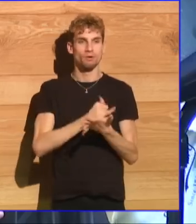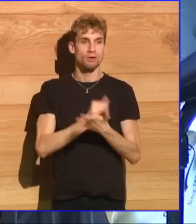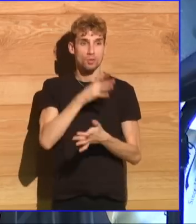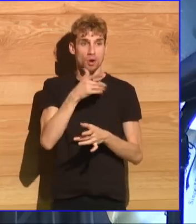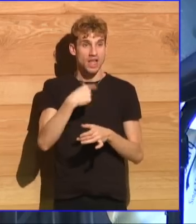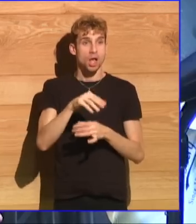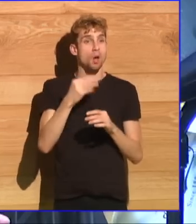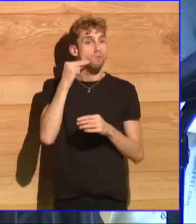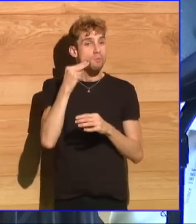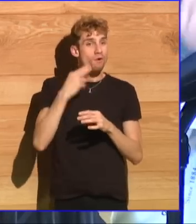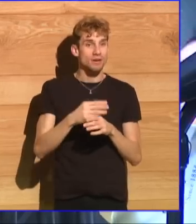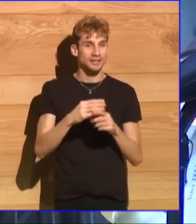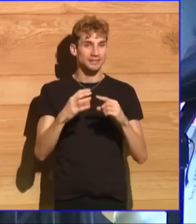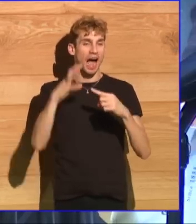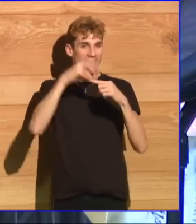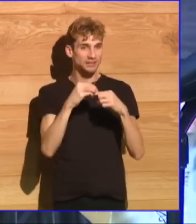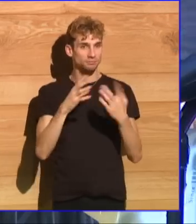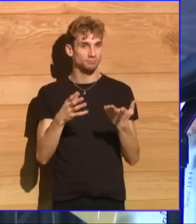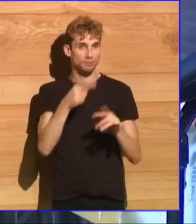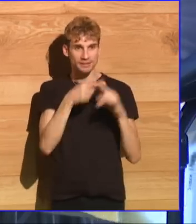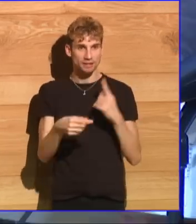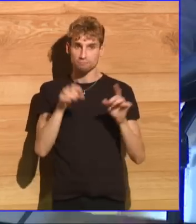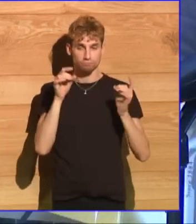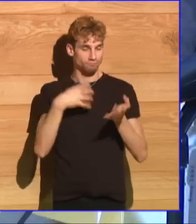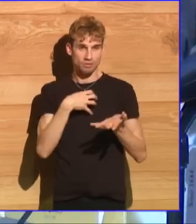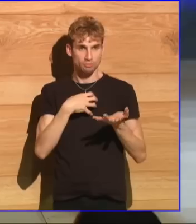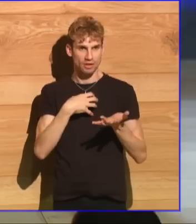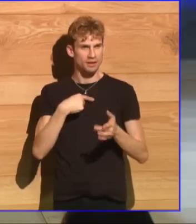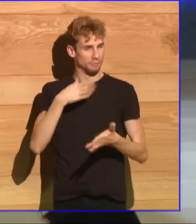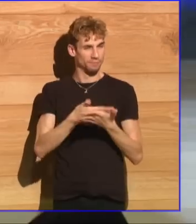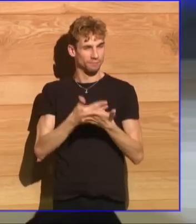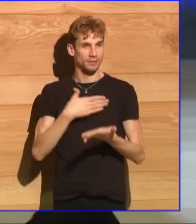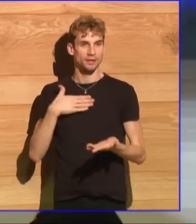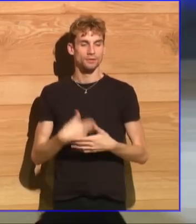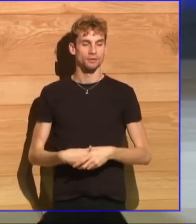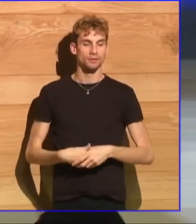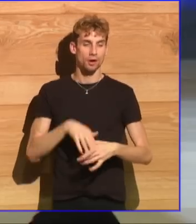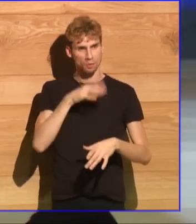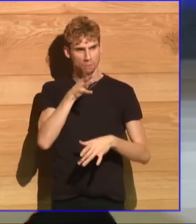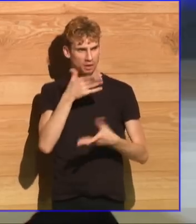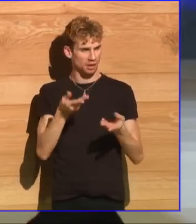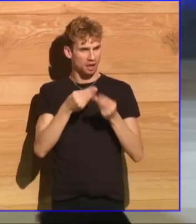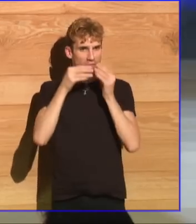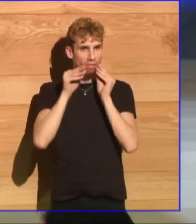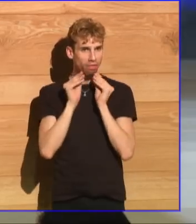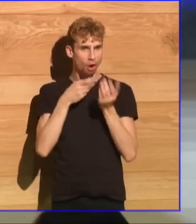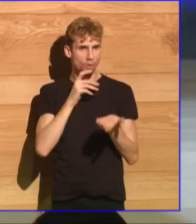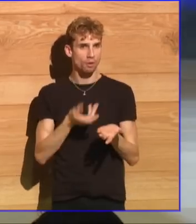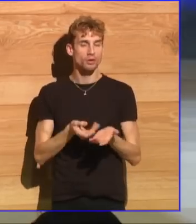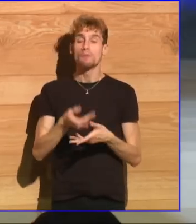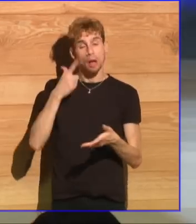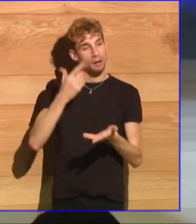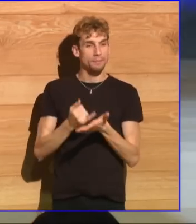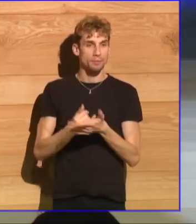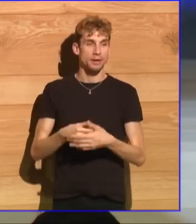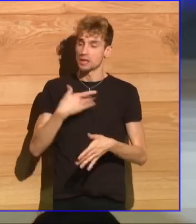de estos bombones por la mitad, tal y como lo hacía, lo rodaba Steven Spielberg. Porque Juana, se te, hay como- se te cae por las comisuras. Bueno, vamos a hacer la prueba. Hay como- Vamos a ver, como esto 100 es